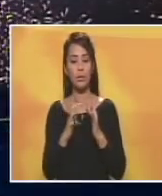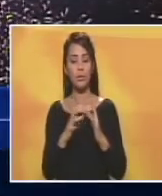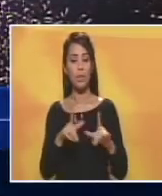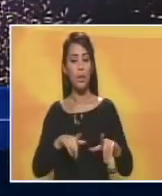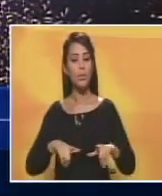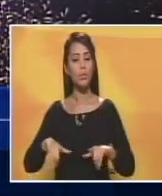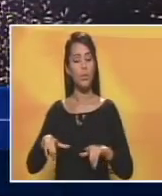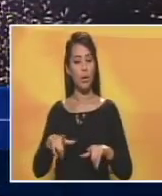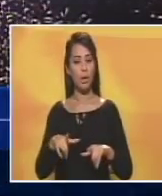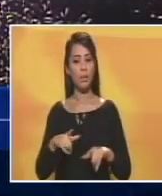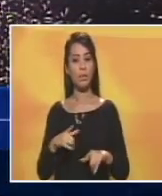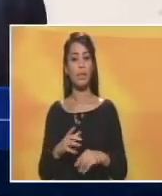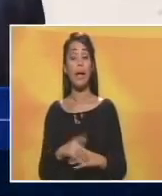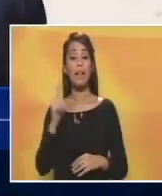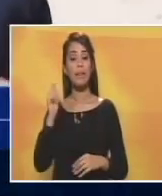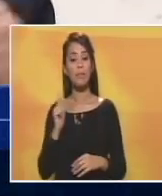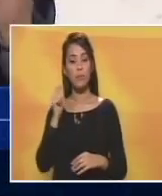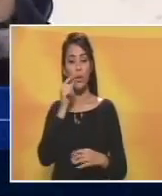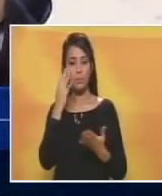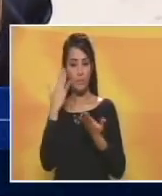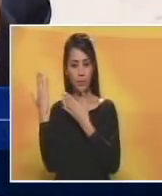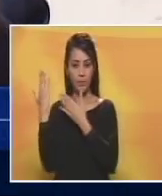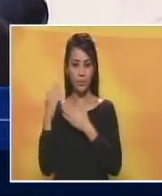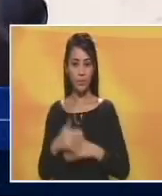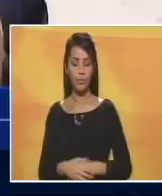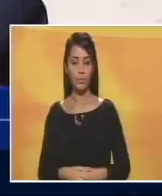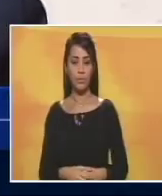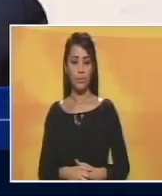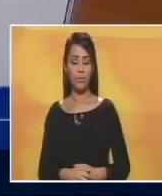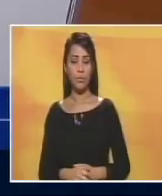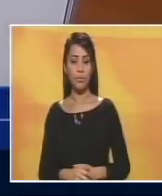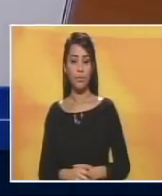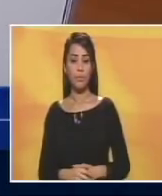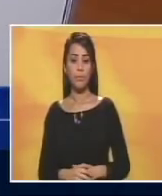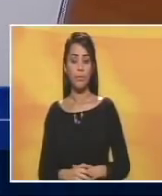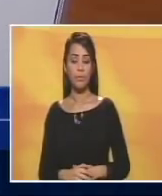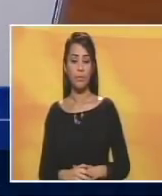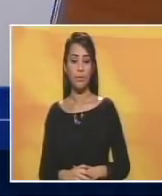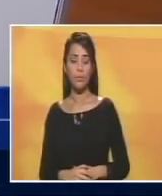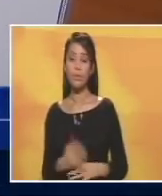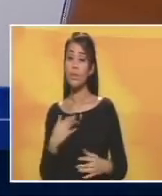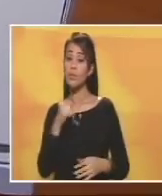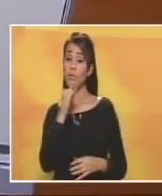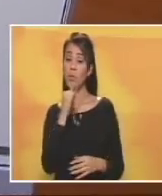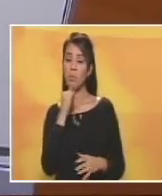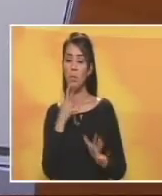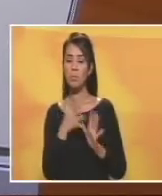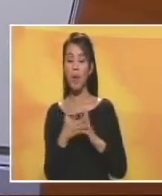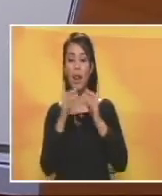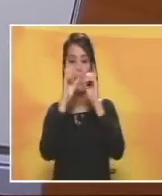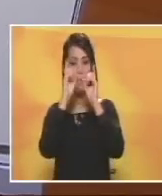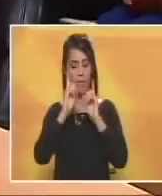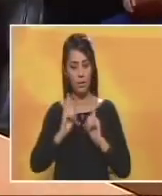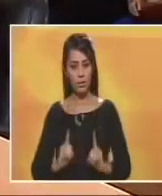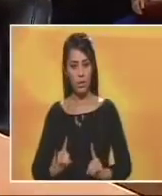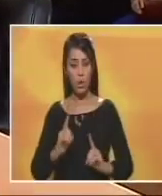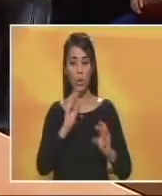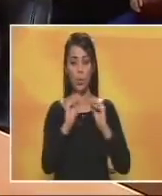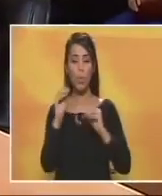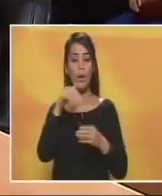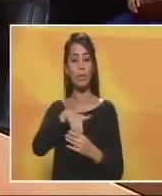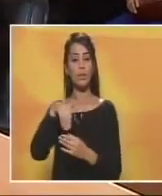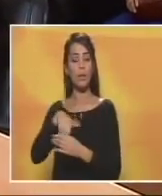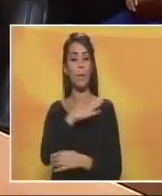Ezequiel Zamora, el diputado Antonio Ecarry Bolívar, autor del libro Miguel Peña y la Cociata, opinó sobre la decisión de convocar a